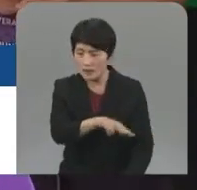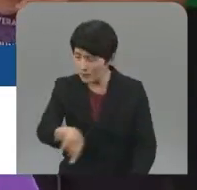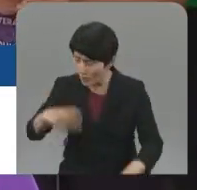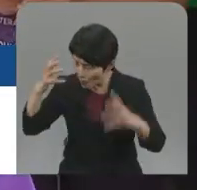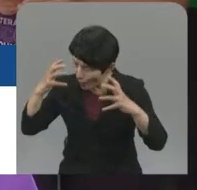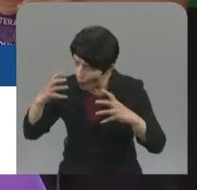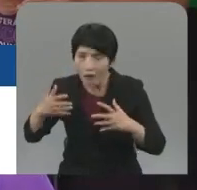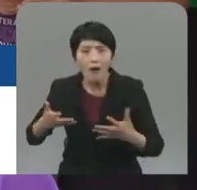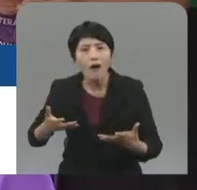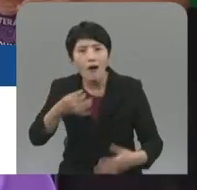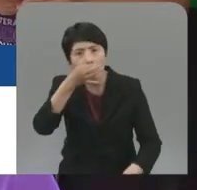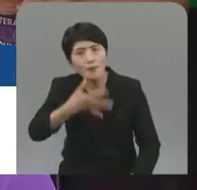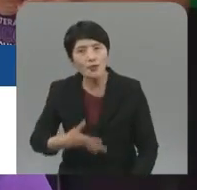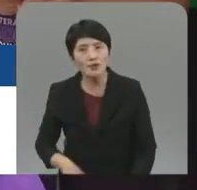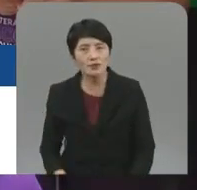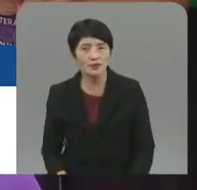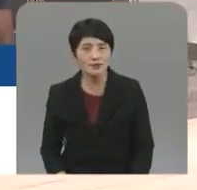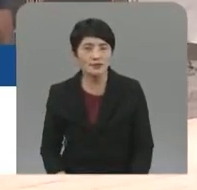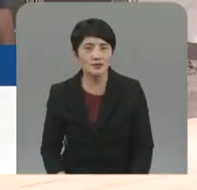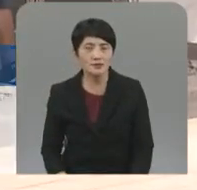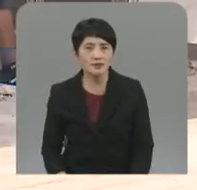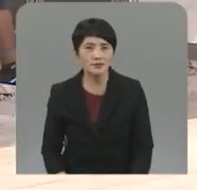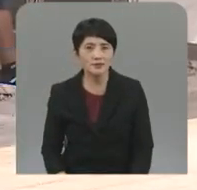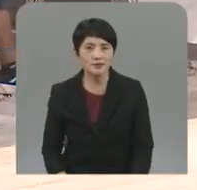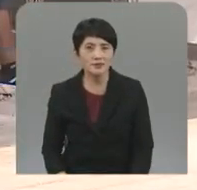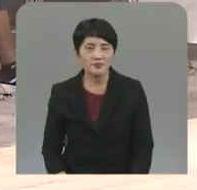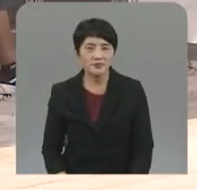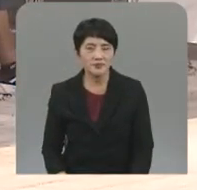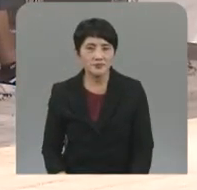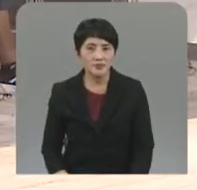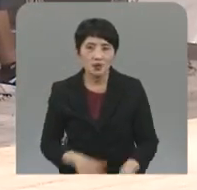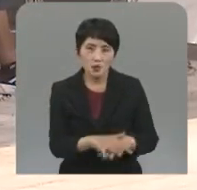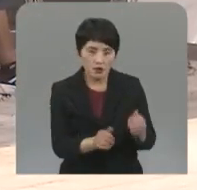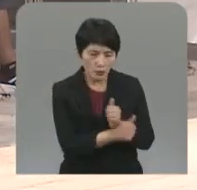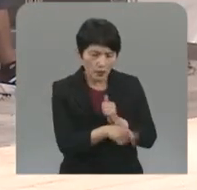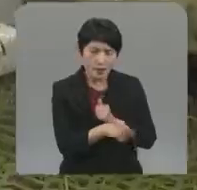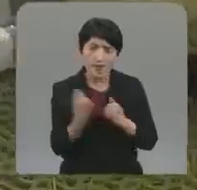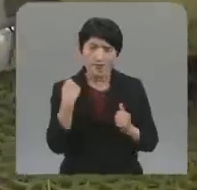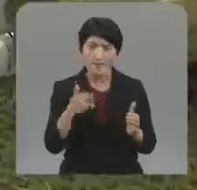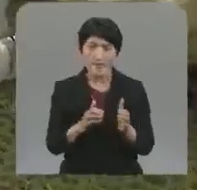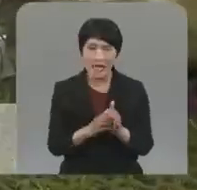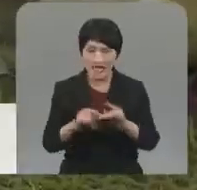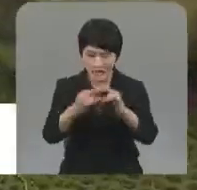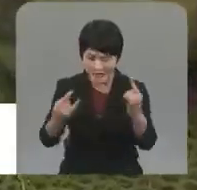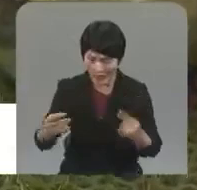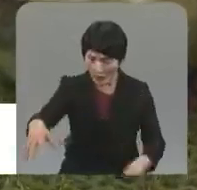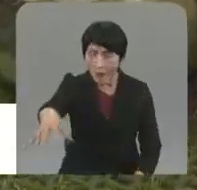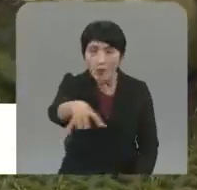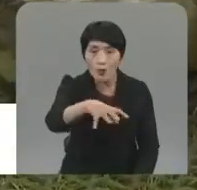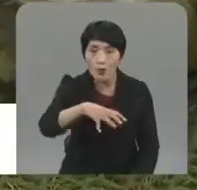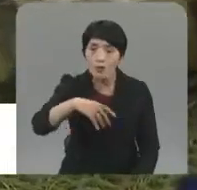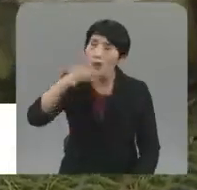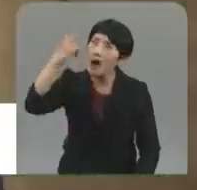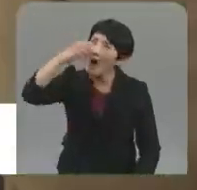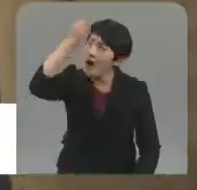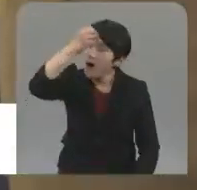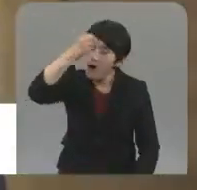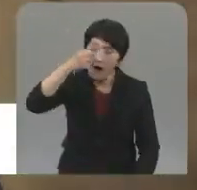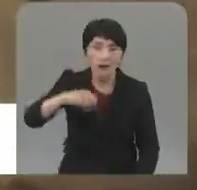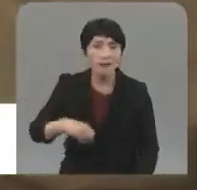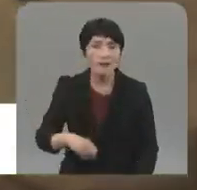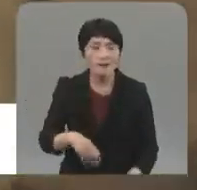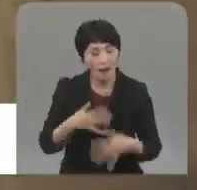aumentan hasta impedir realizar las actividades al aire libre todos los programas serán trasladados a espacios de interior además